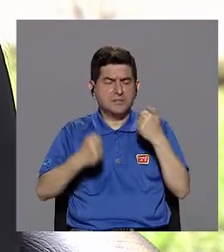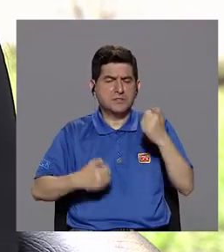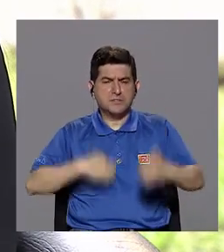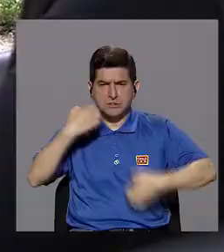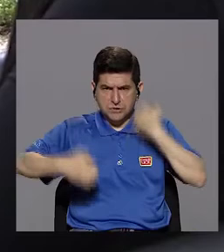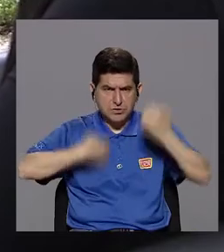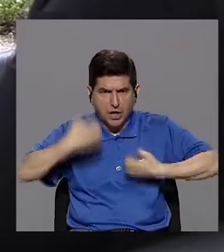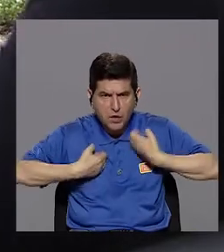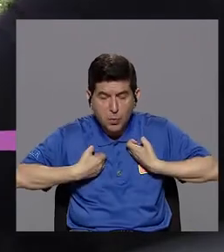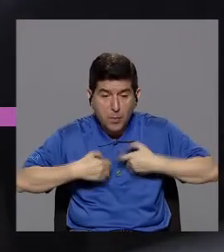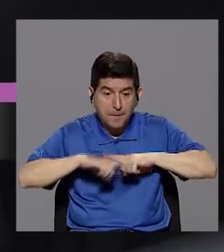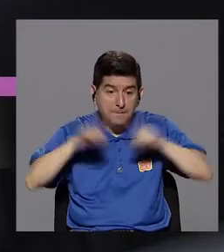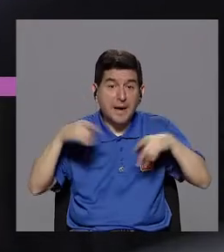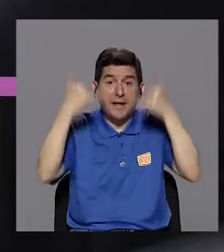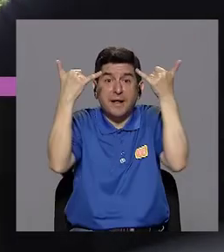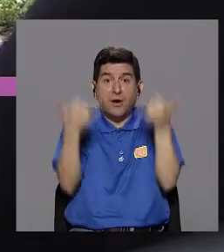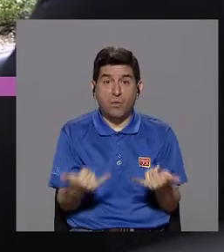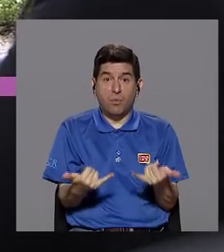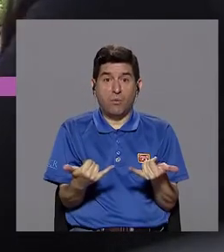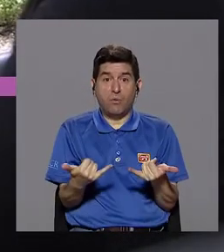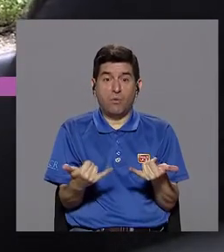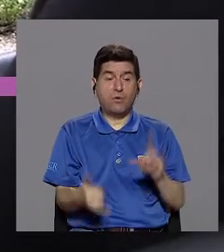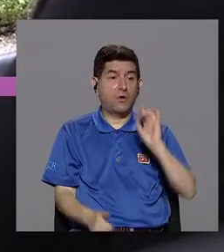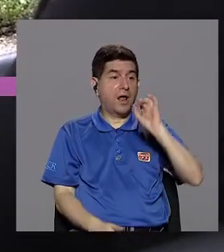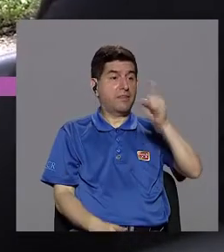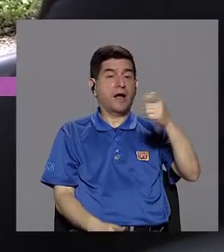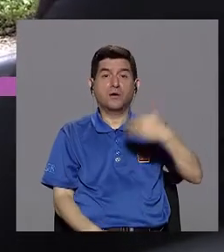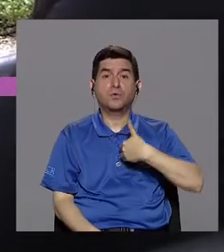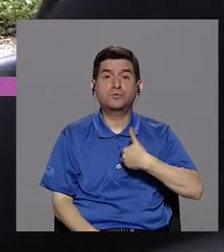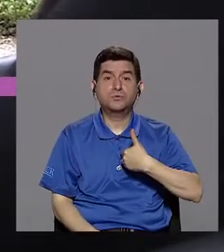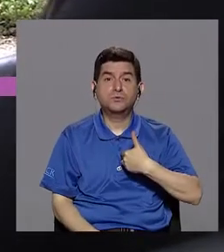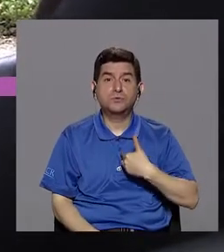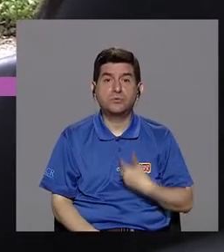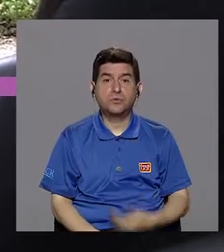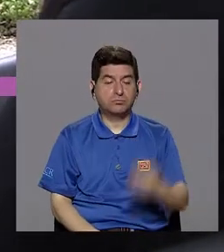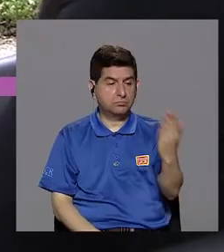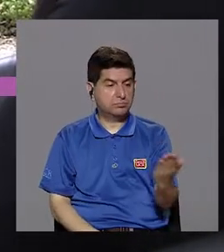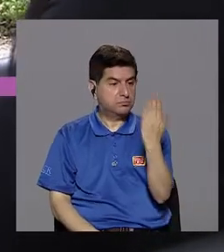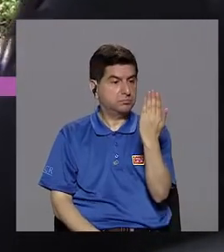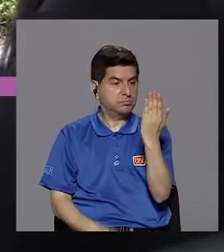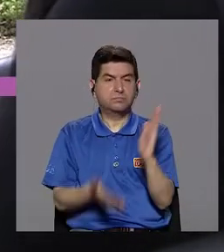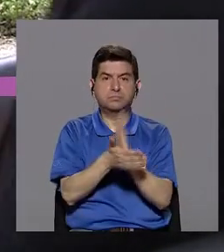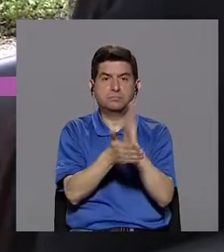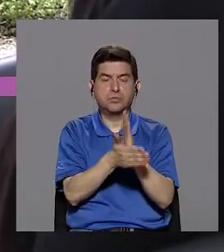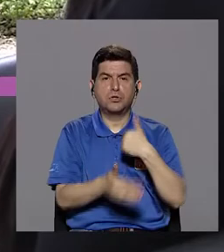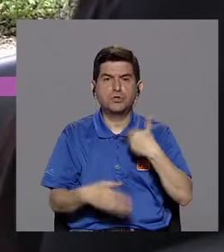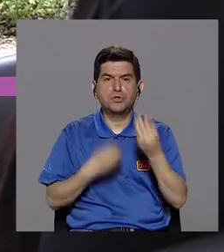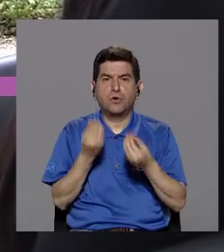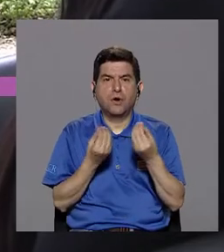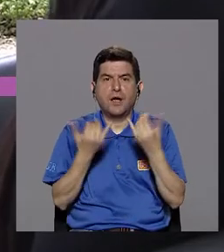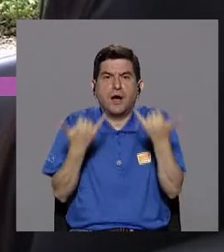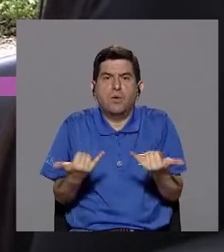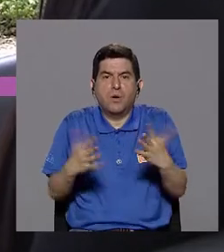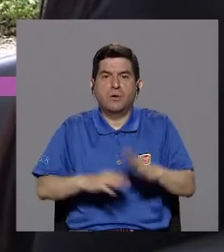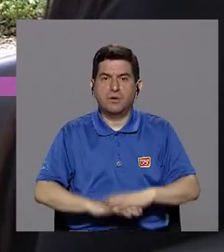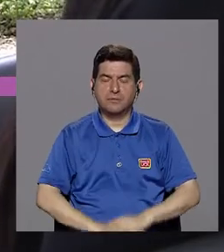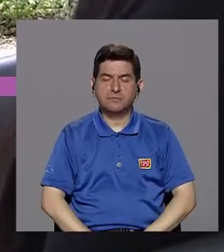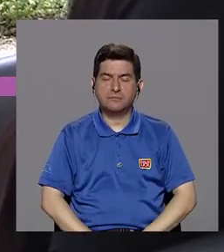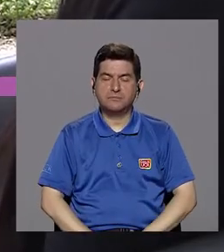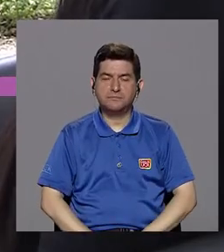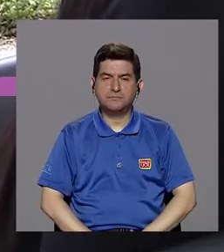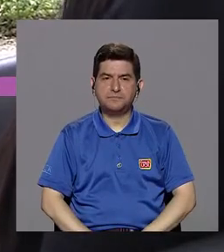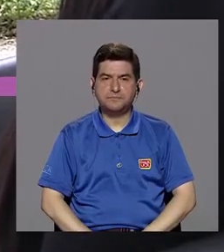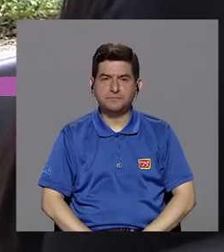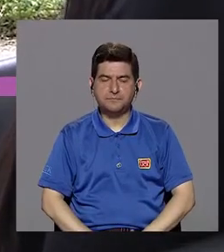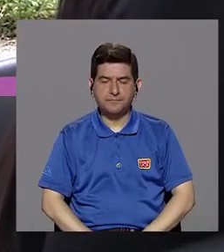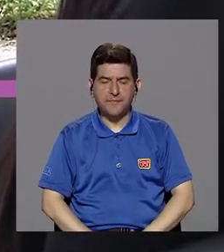emocional, pero ahora tengo un diagnóstico. Frente a este diagnóstico, ¿qué más tengo que hacer? Ok,